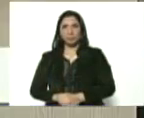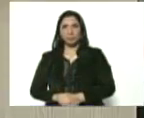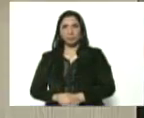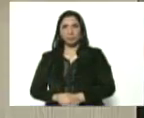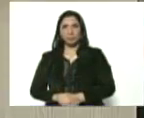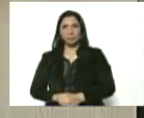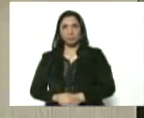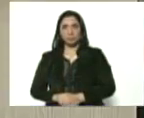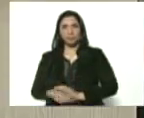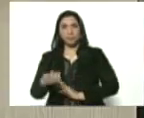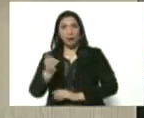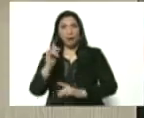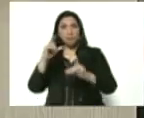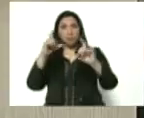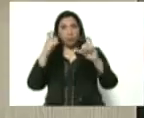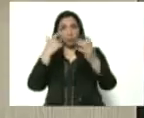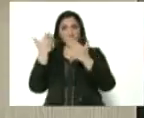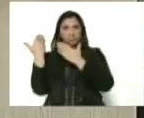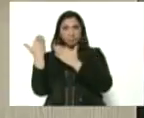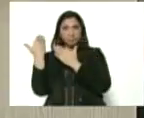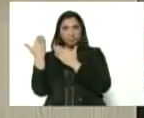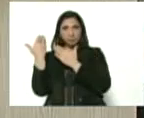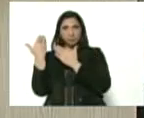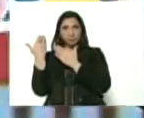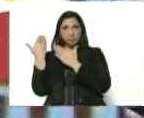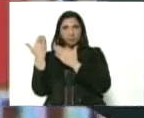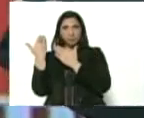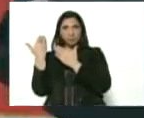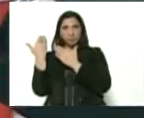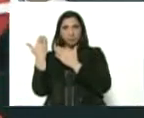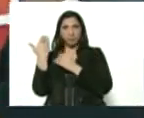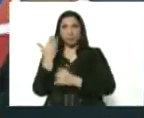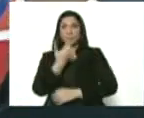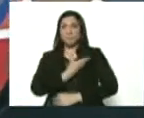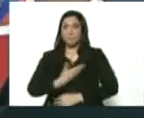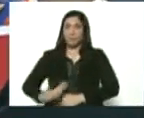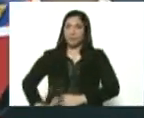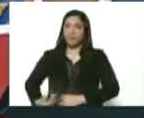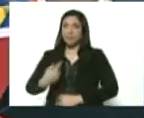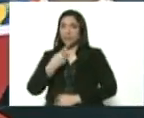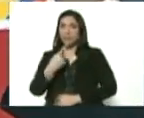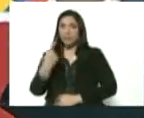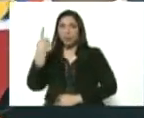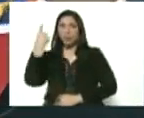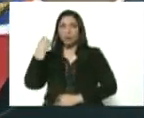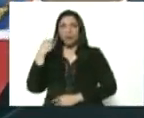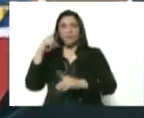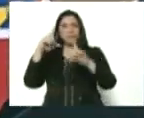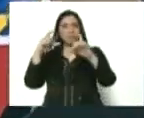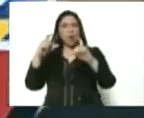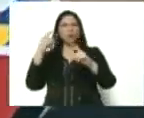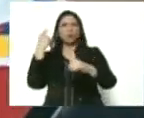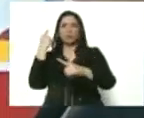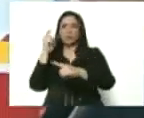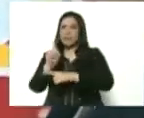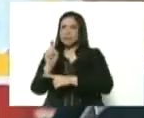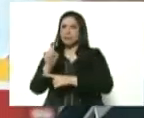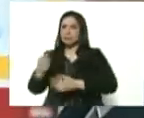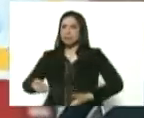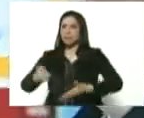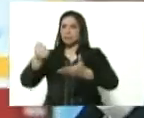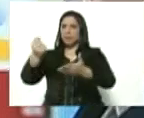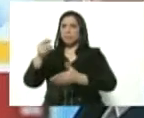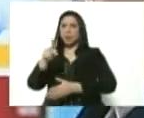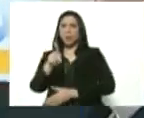Y aquí está una foto que el presidente dijo ayer que era una foto merecedora del premio